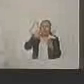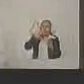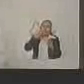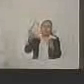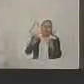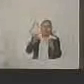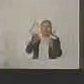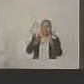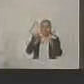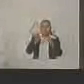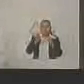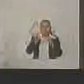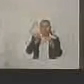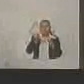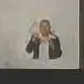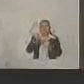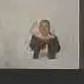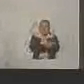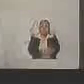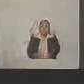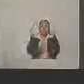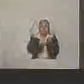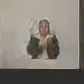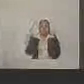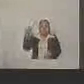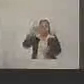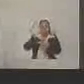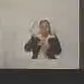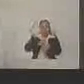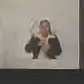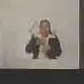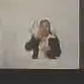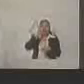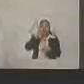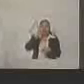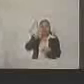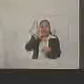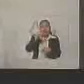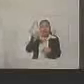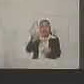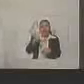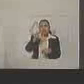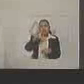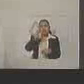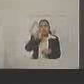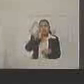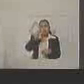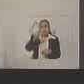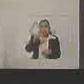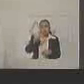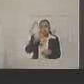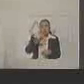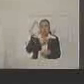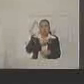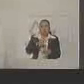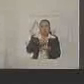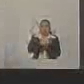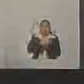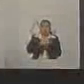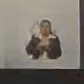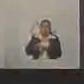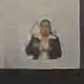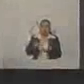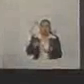nuestro trabajo podemos poner sobre la mesa los temas de ética y moral, estoy segura que la transparencia podrá ser un tema